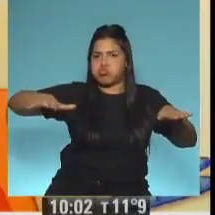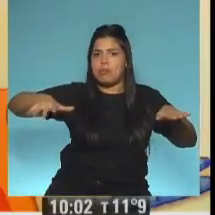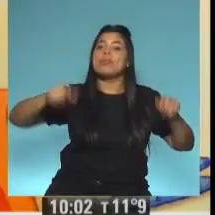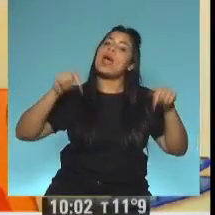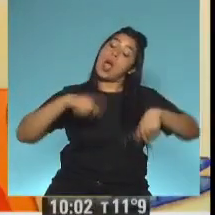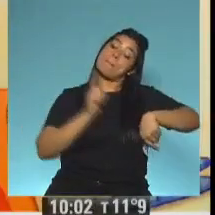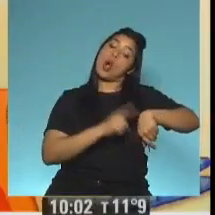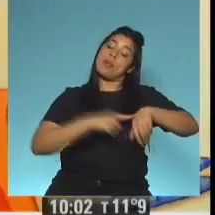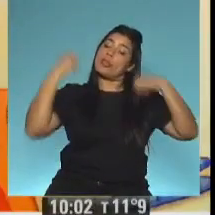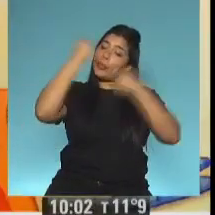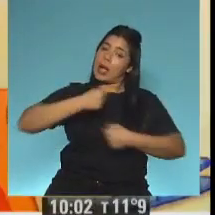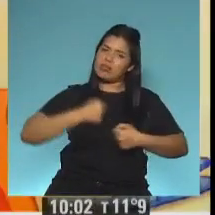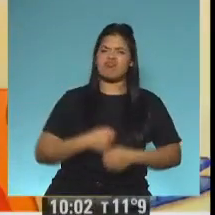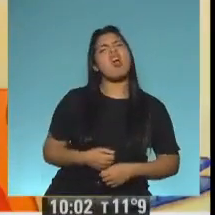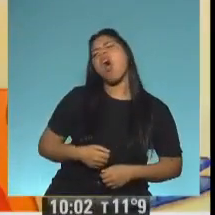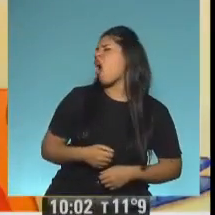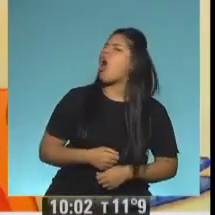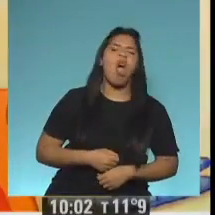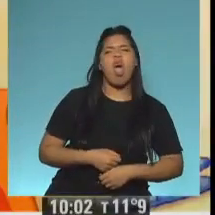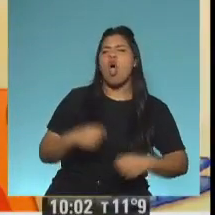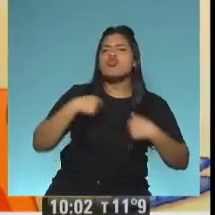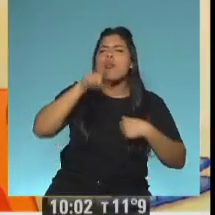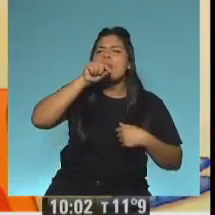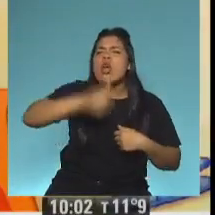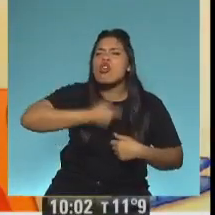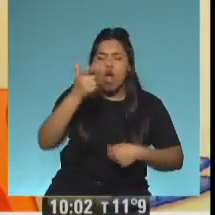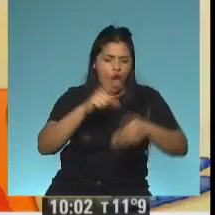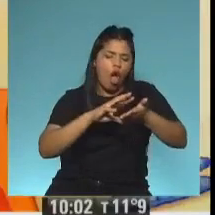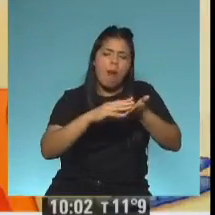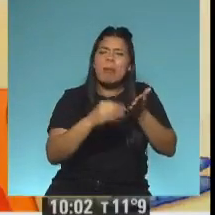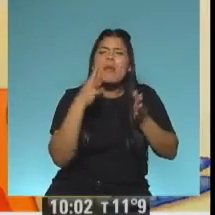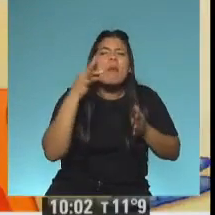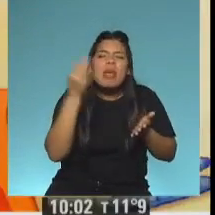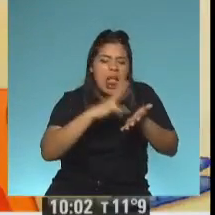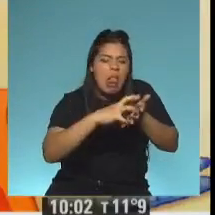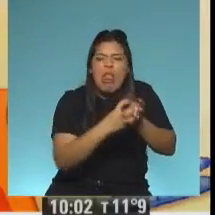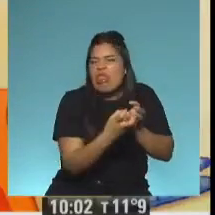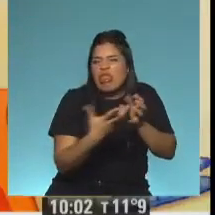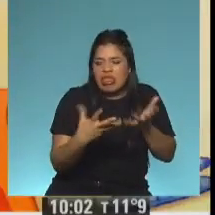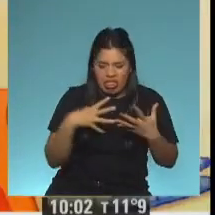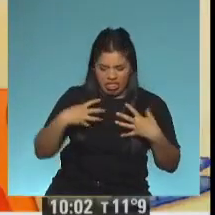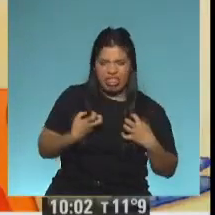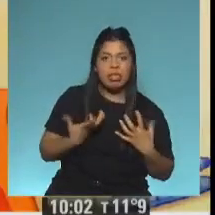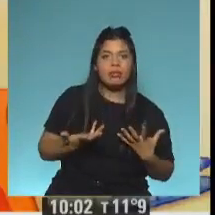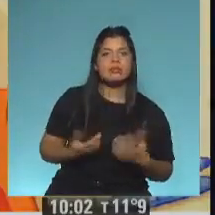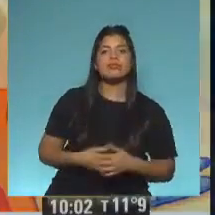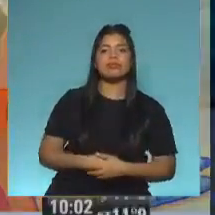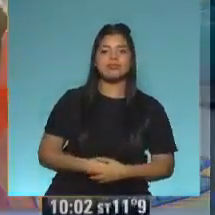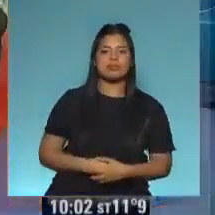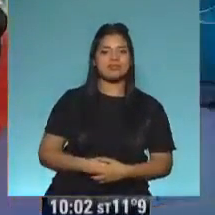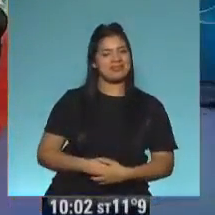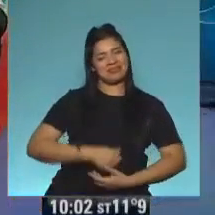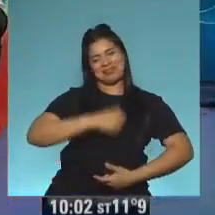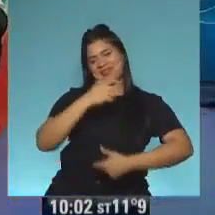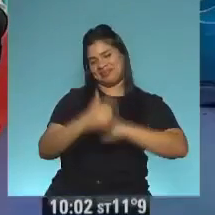«No puedo entrar en el agua, tengo la piel arrugada y el pico morado», protestó Pino. El papá de Pino se